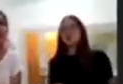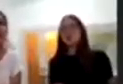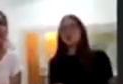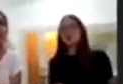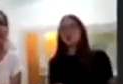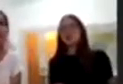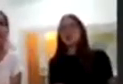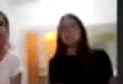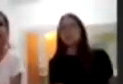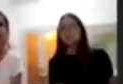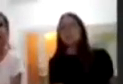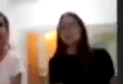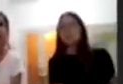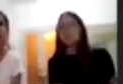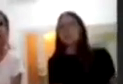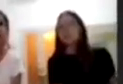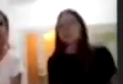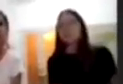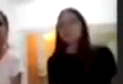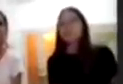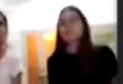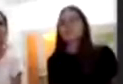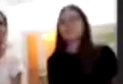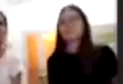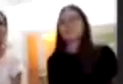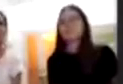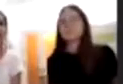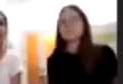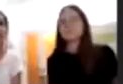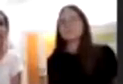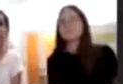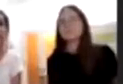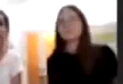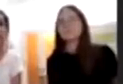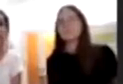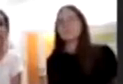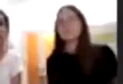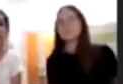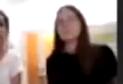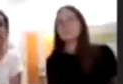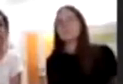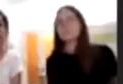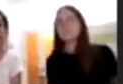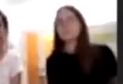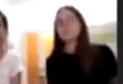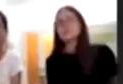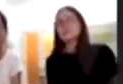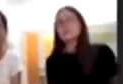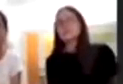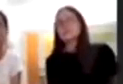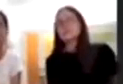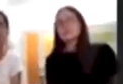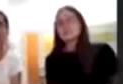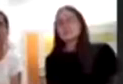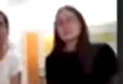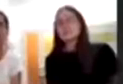Y bueno, para los espacios de mayor volumen, se pueden promover cortes parciales, o sea, áreas